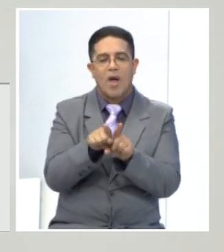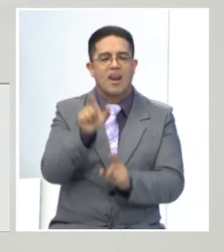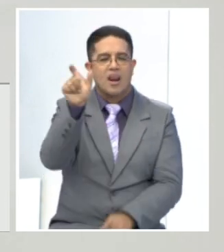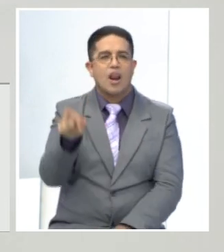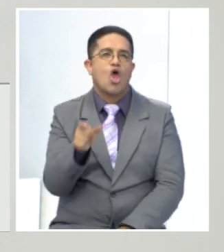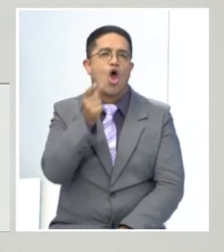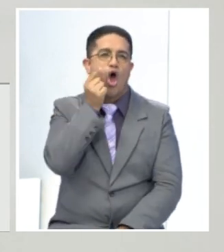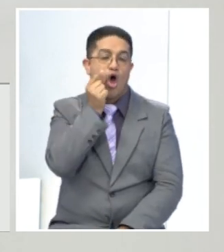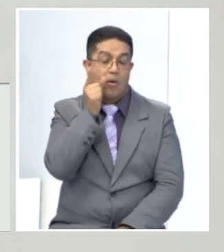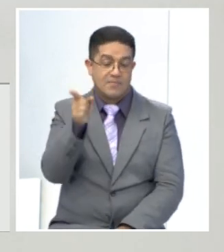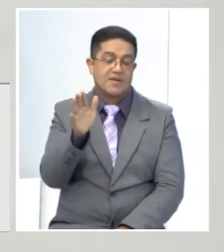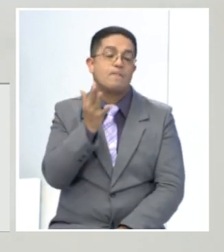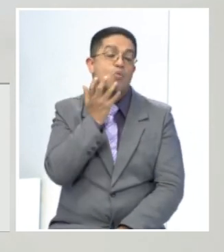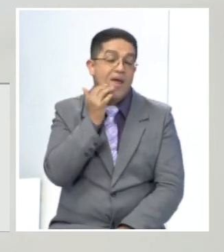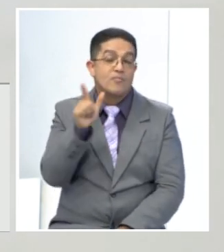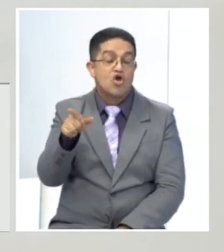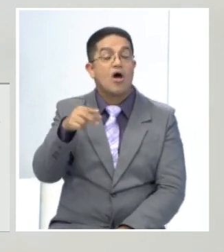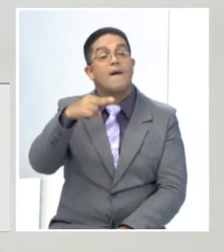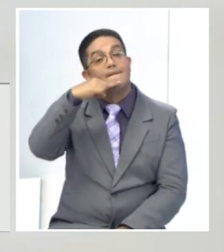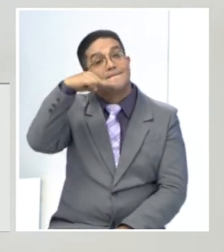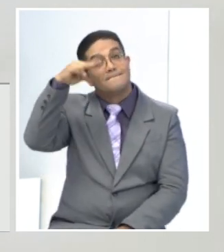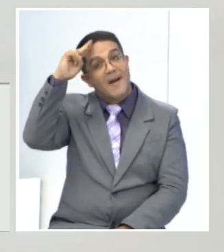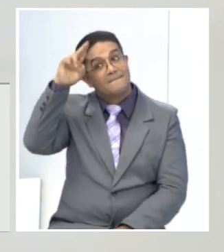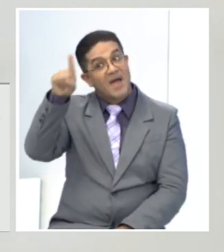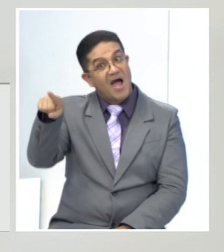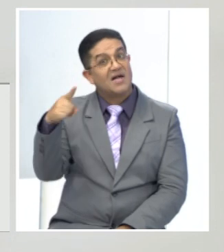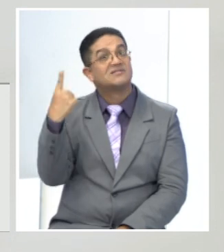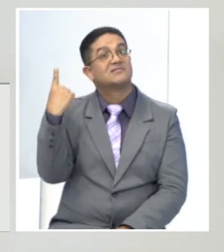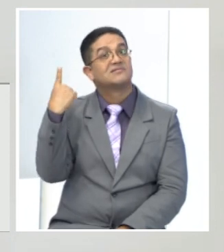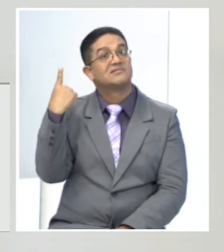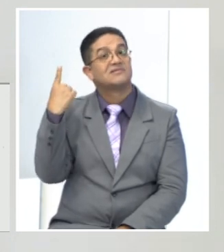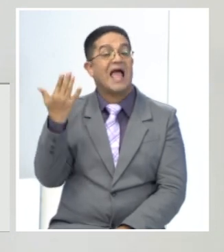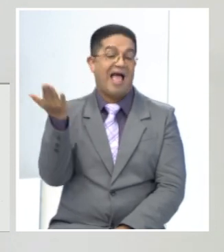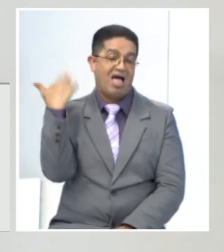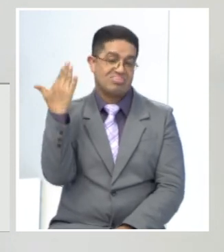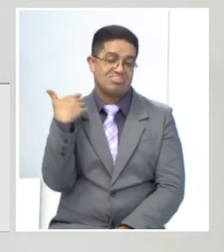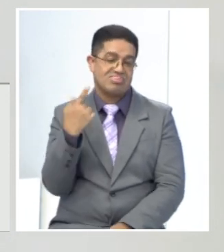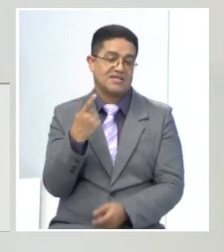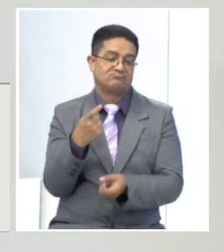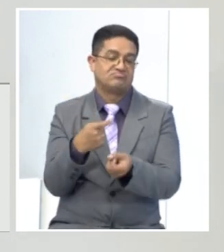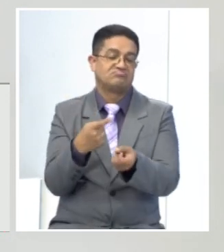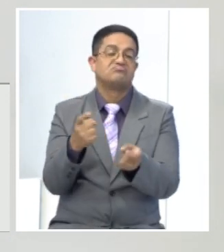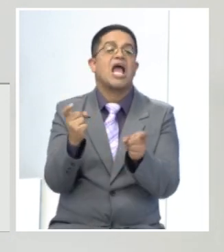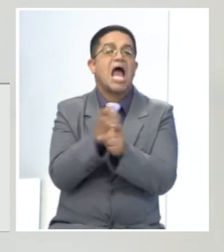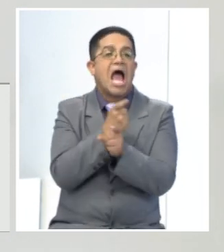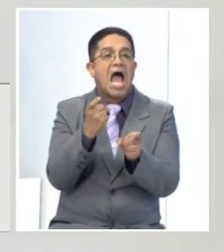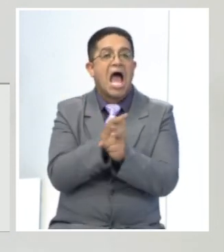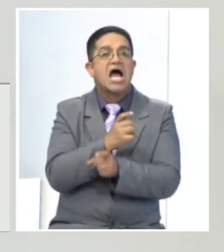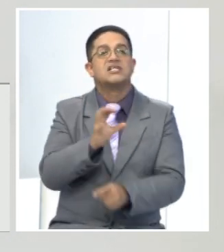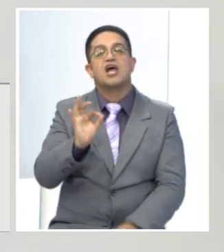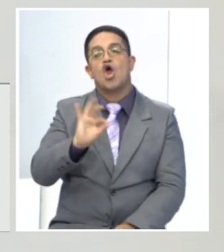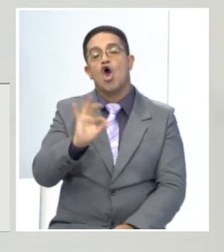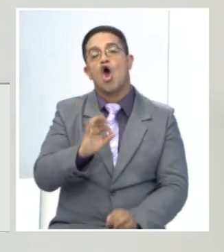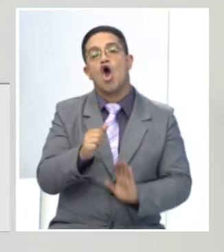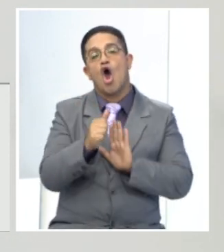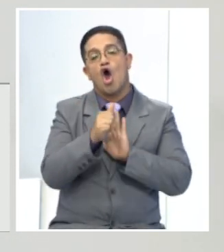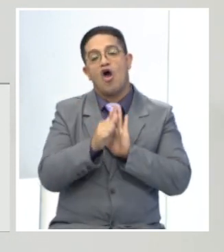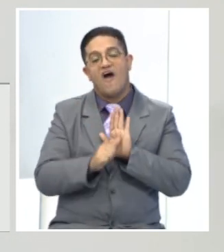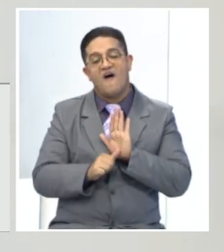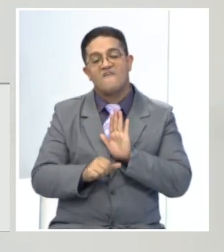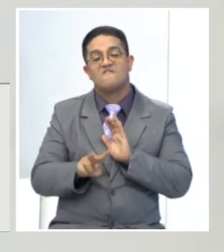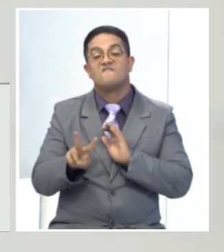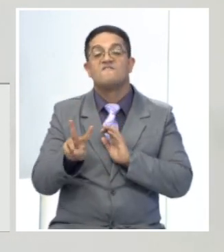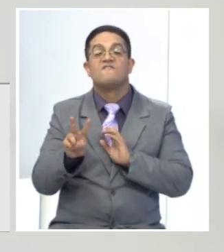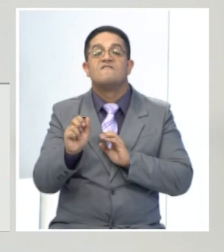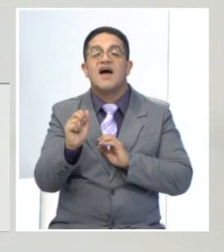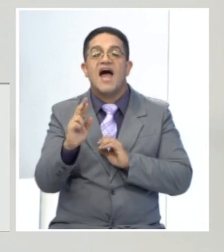es decir, si el papá estuvo sometido a algún tipo de tratamiento oncológico, si fue sometido a una cirugía por varicocele, si fue sometido a